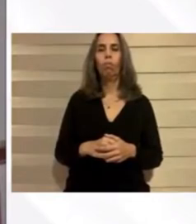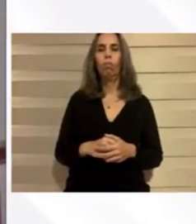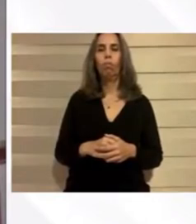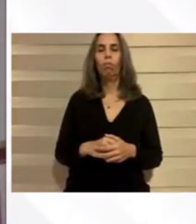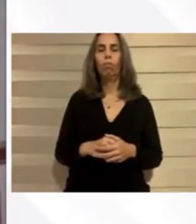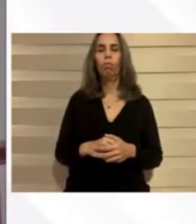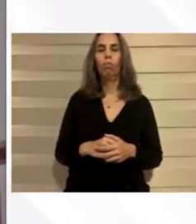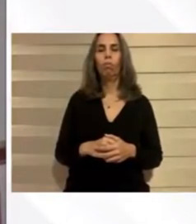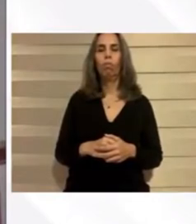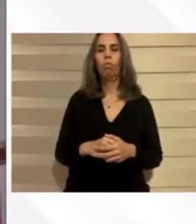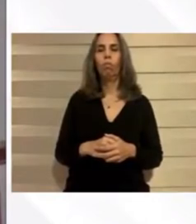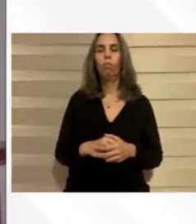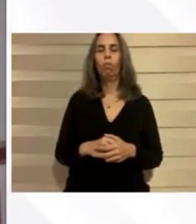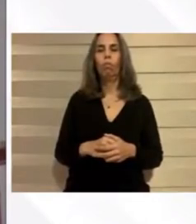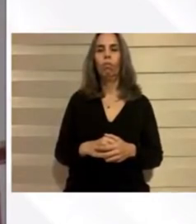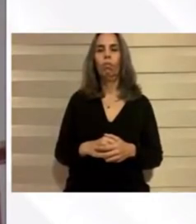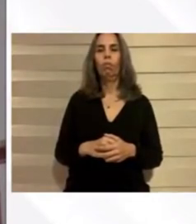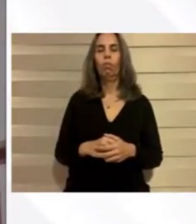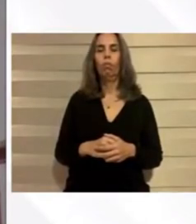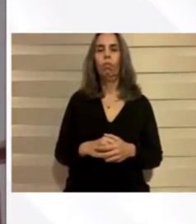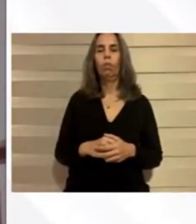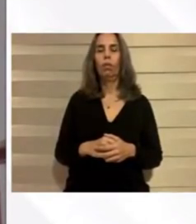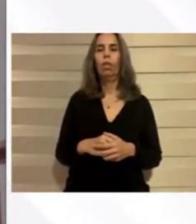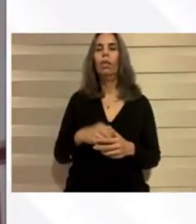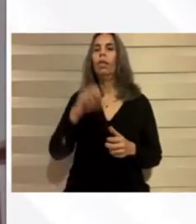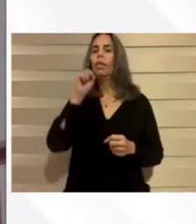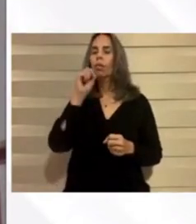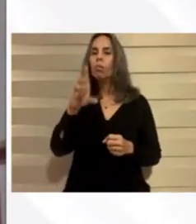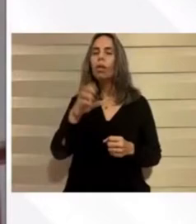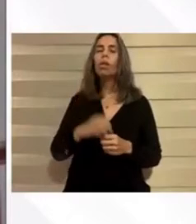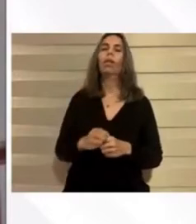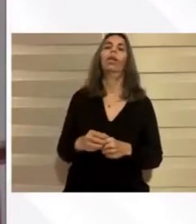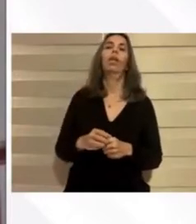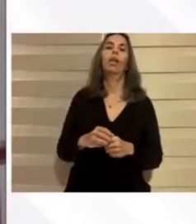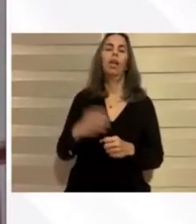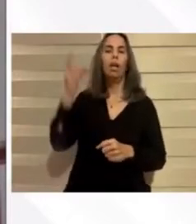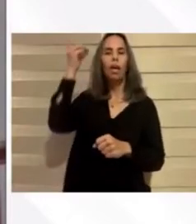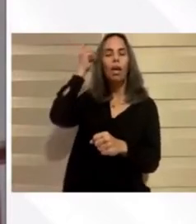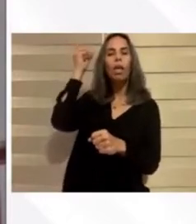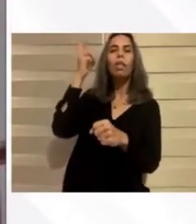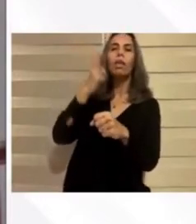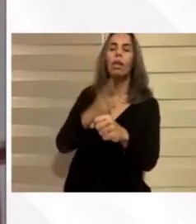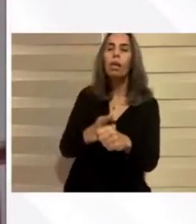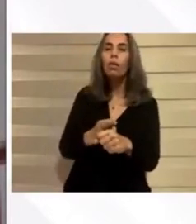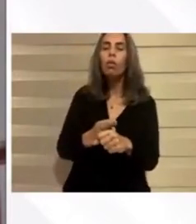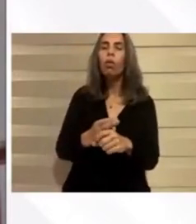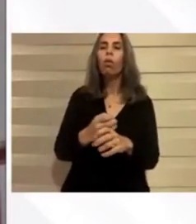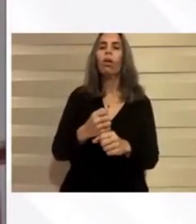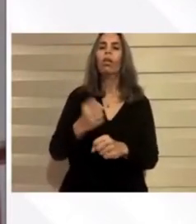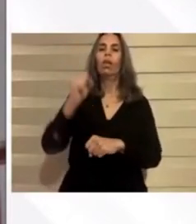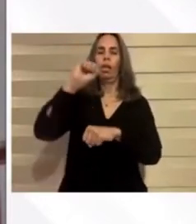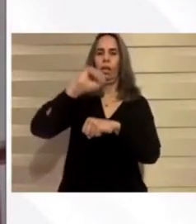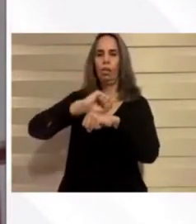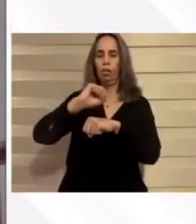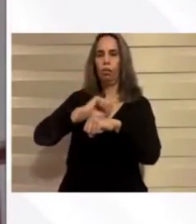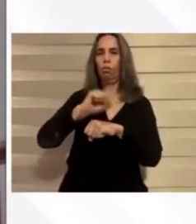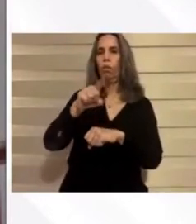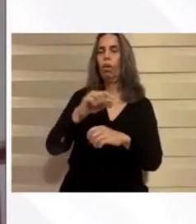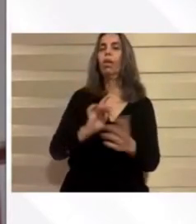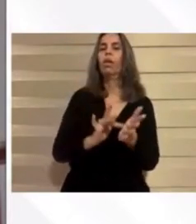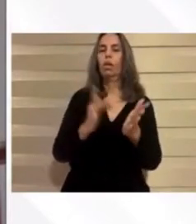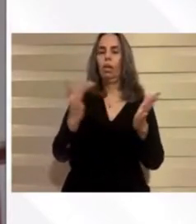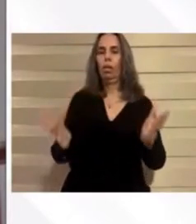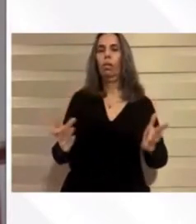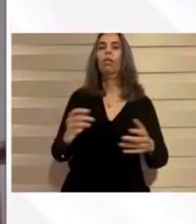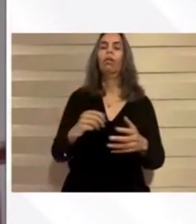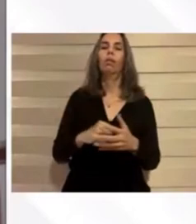particular a la señora directora de la escuela que amablemente me acaba de presentar, y por supuesto las alumnas